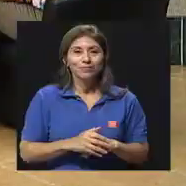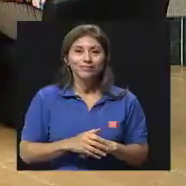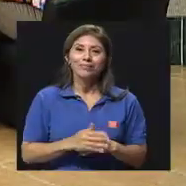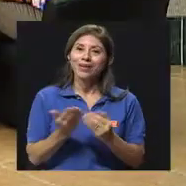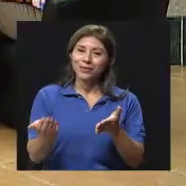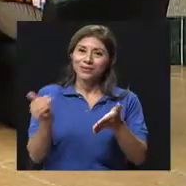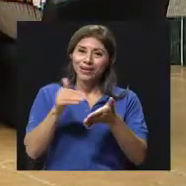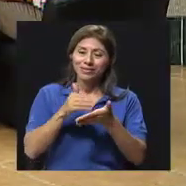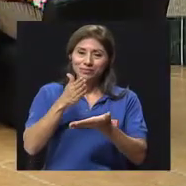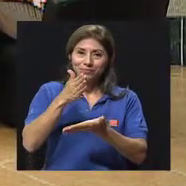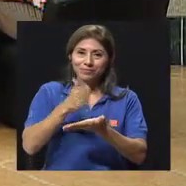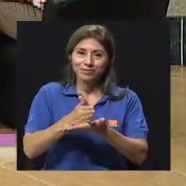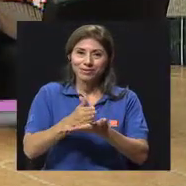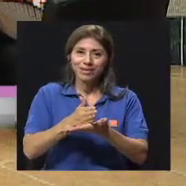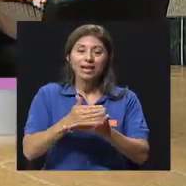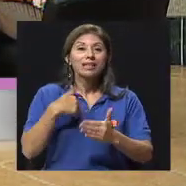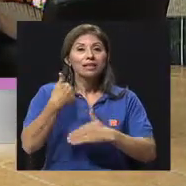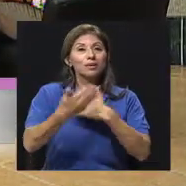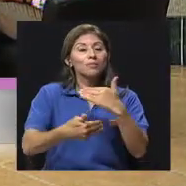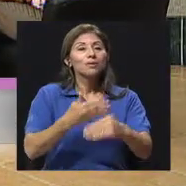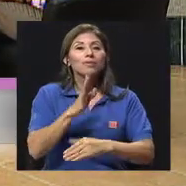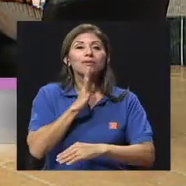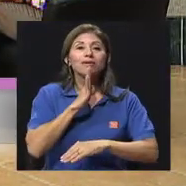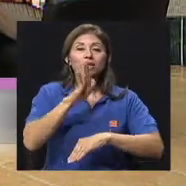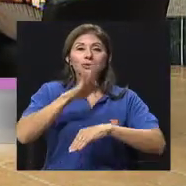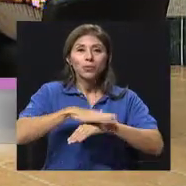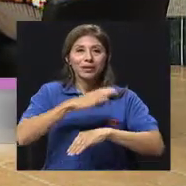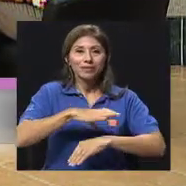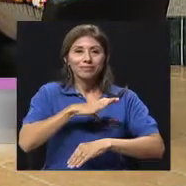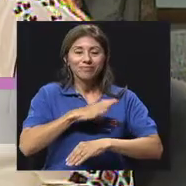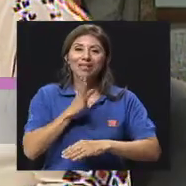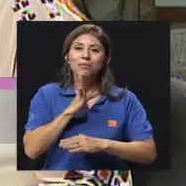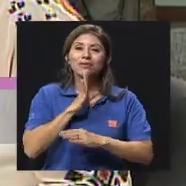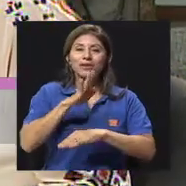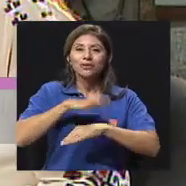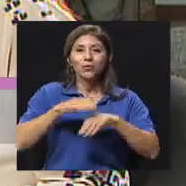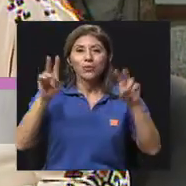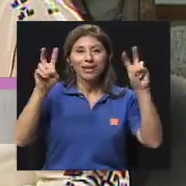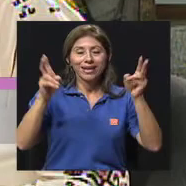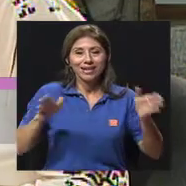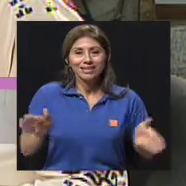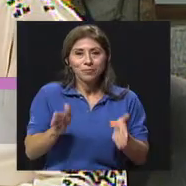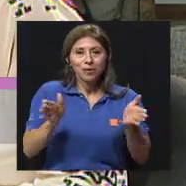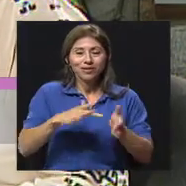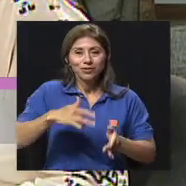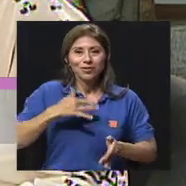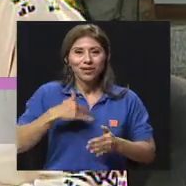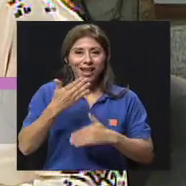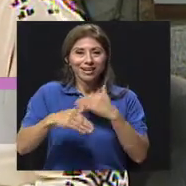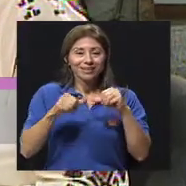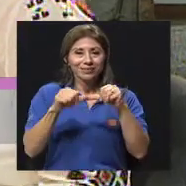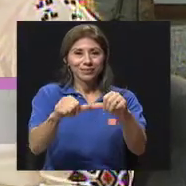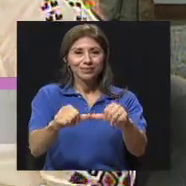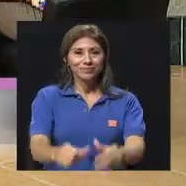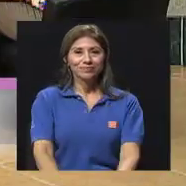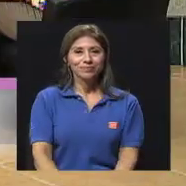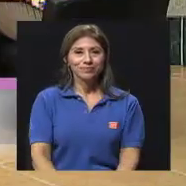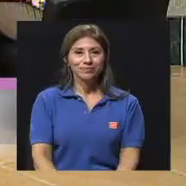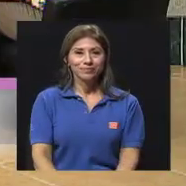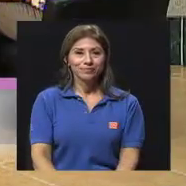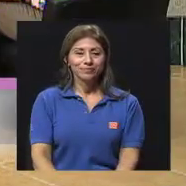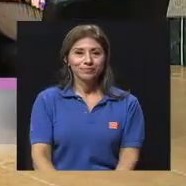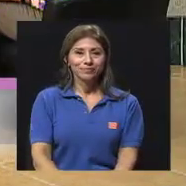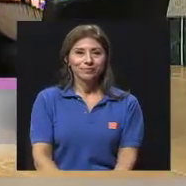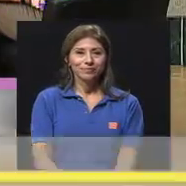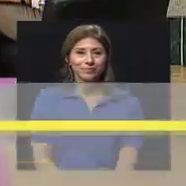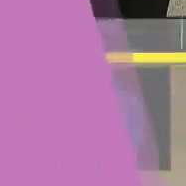a hacer otra pausa en esta conversación para luego retomar más de los aspectos. Estamos conversando sobre la estimulación sensorial. Ya regresamos.